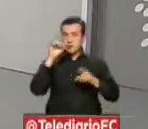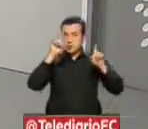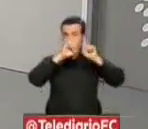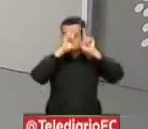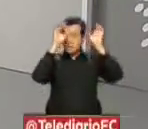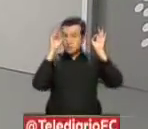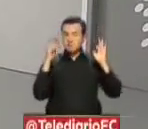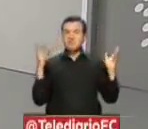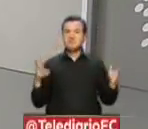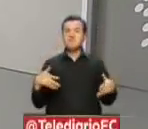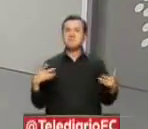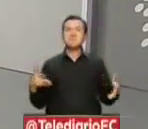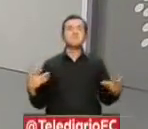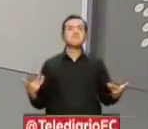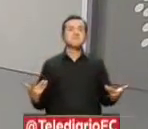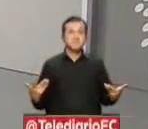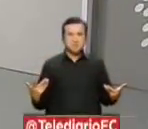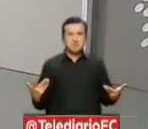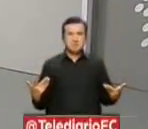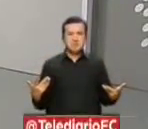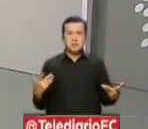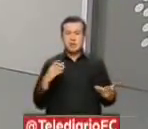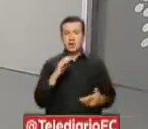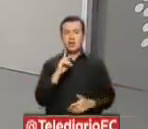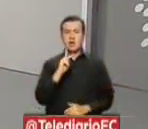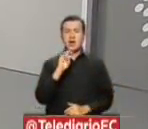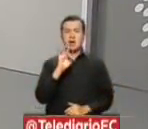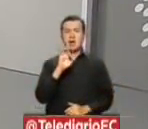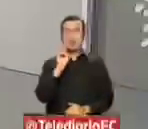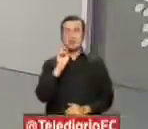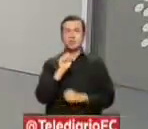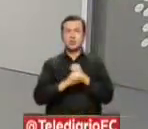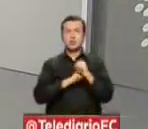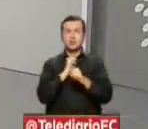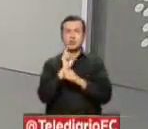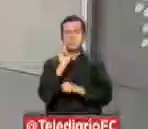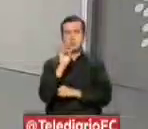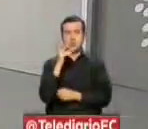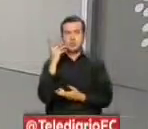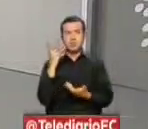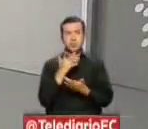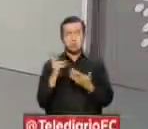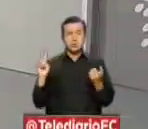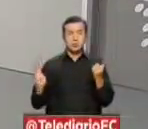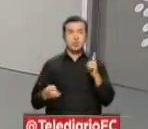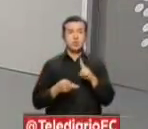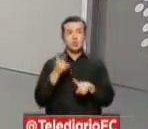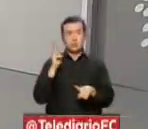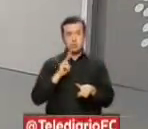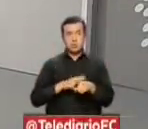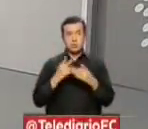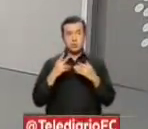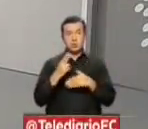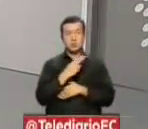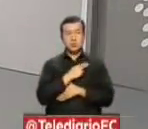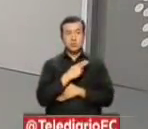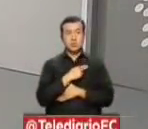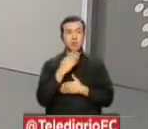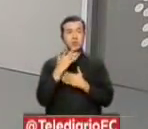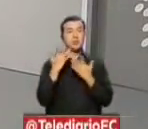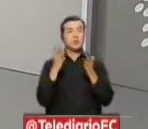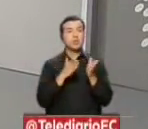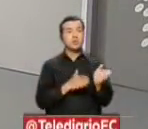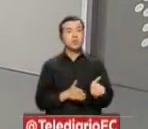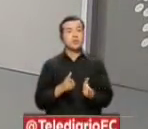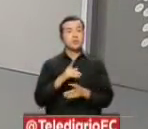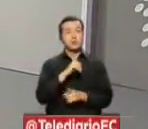empresa. ¿En qué consiste esto? Pues se trata de la Hackathon 2018, un certamen impulsado por segundo año consecutivo por la Universidad Politécnica